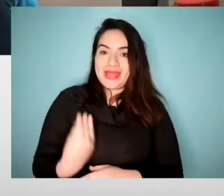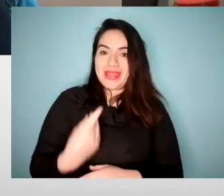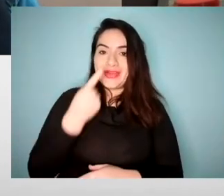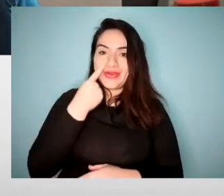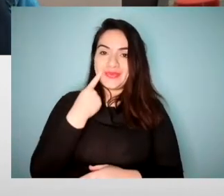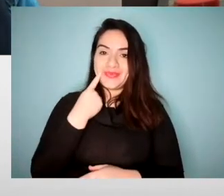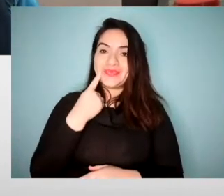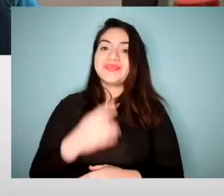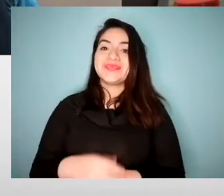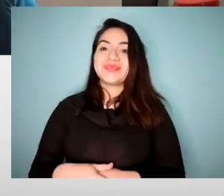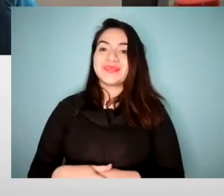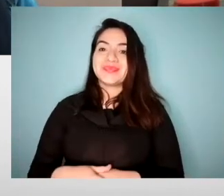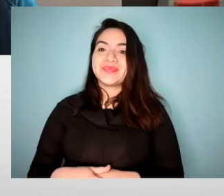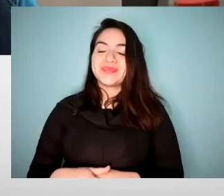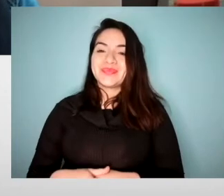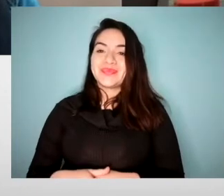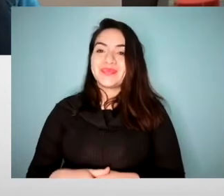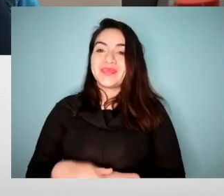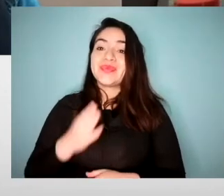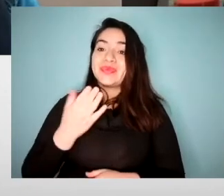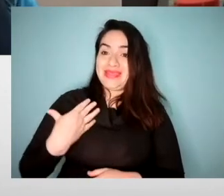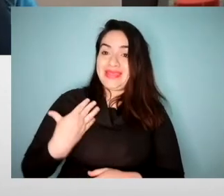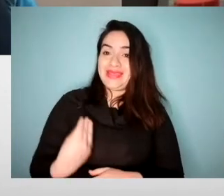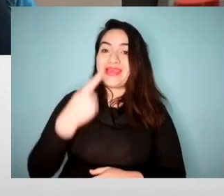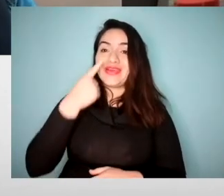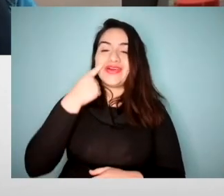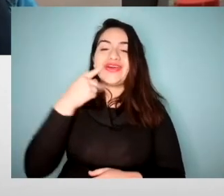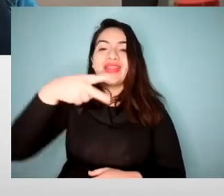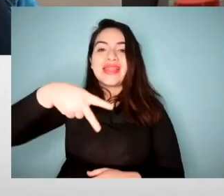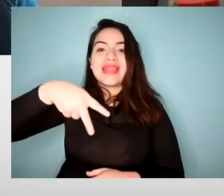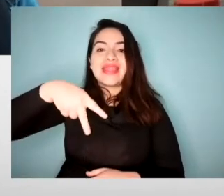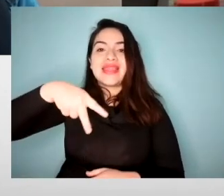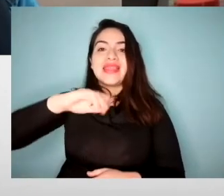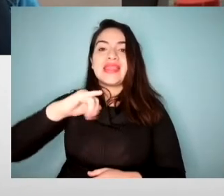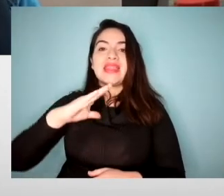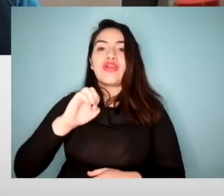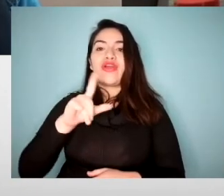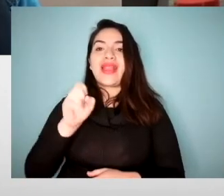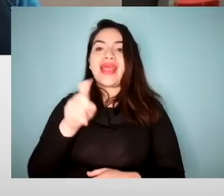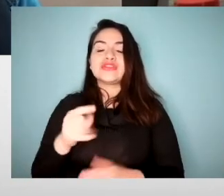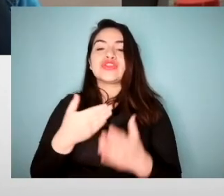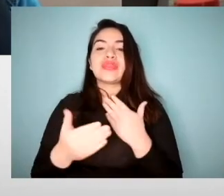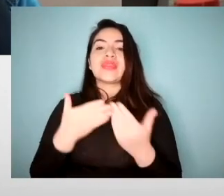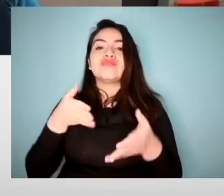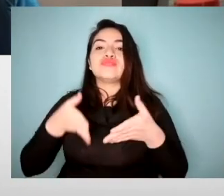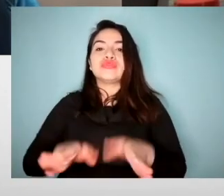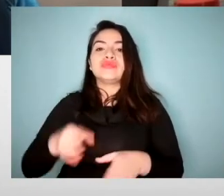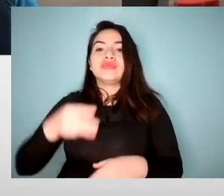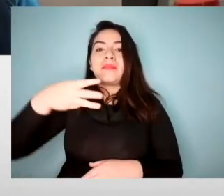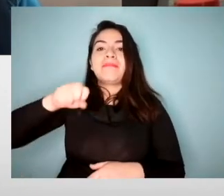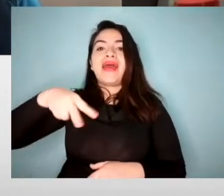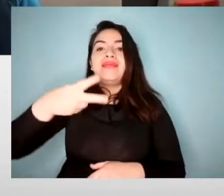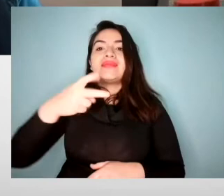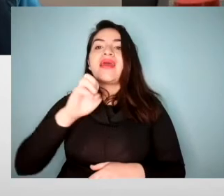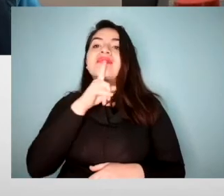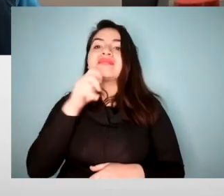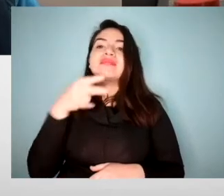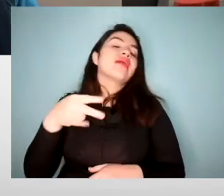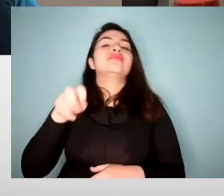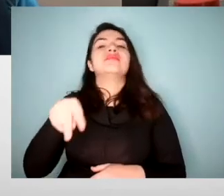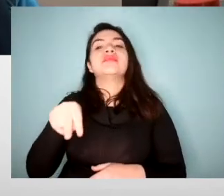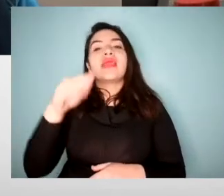fue así como nuestro pequeño Nicolás nació en Manhattan, Kansas. Fue una experiencia súper linda,